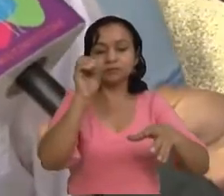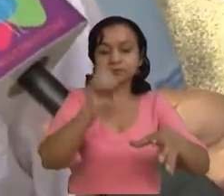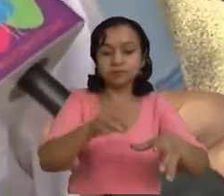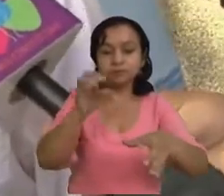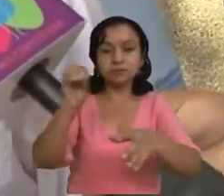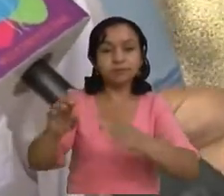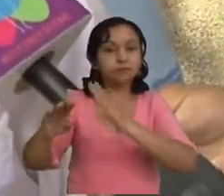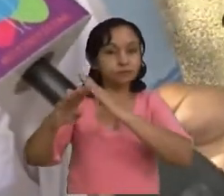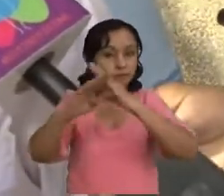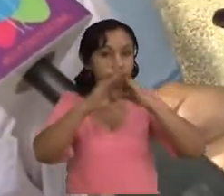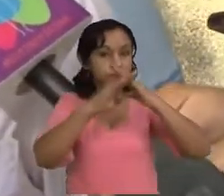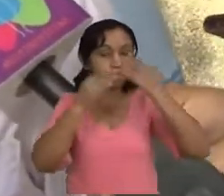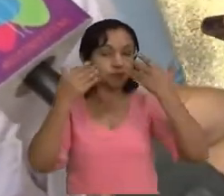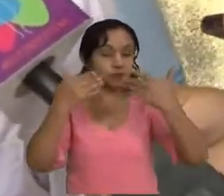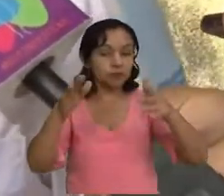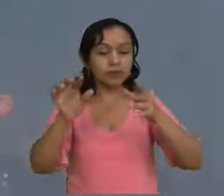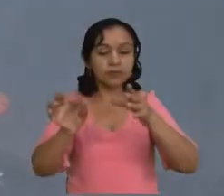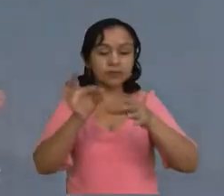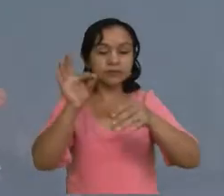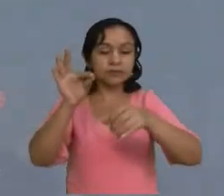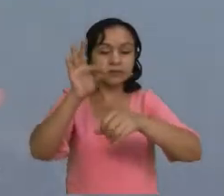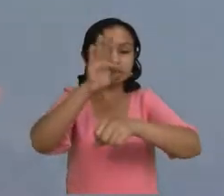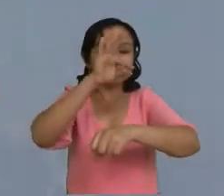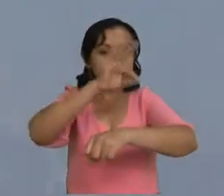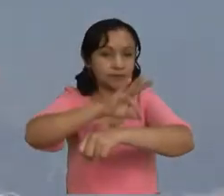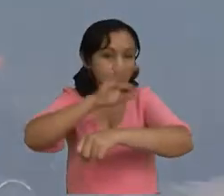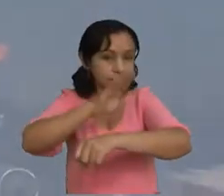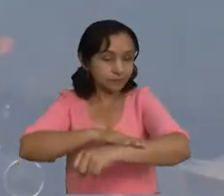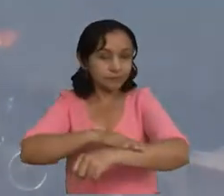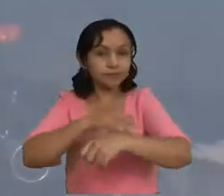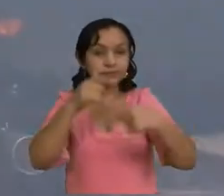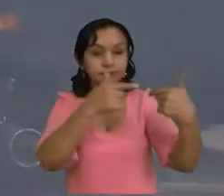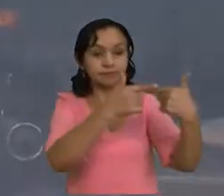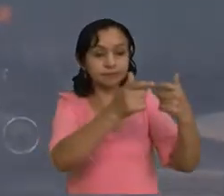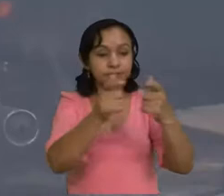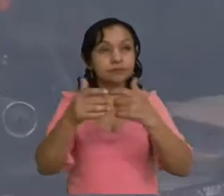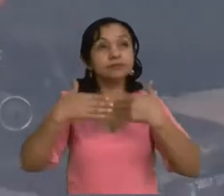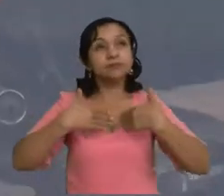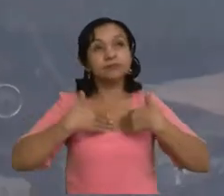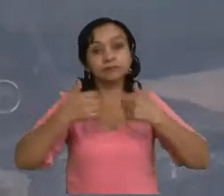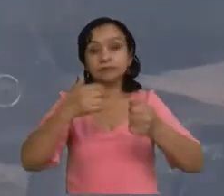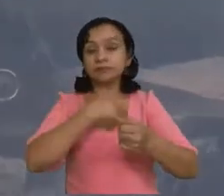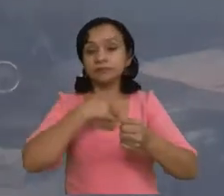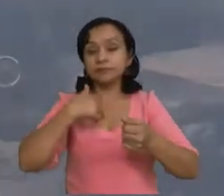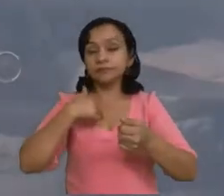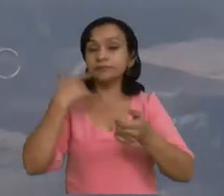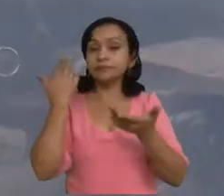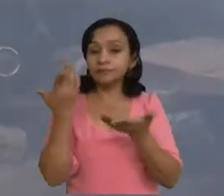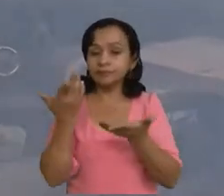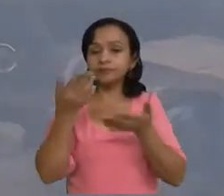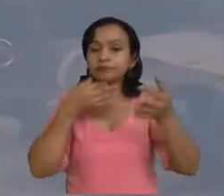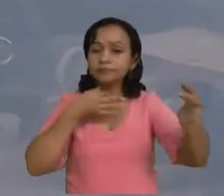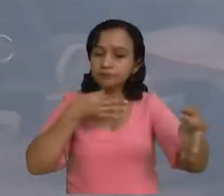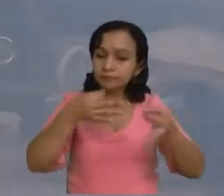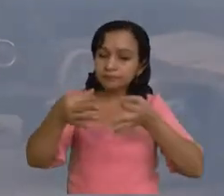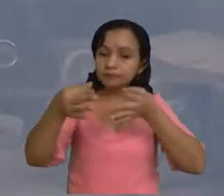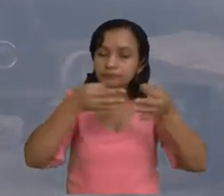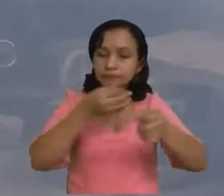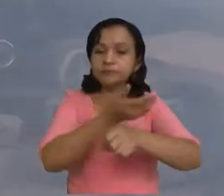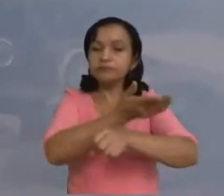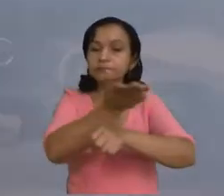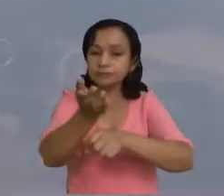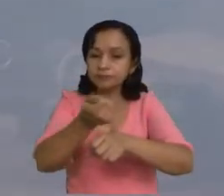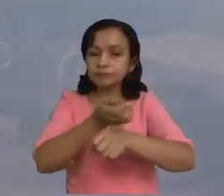para prevenir cualquier criadero de mosquito. Los brigadistas de la salud también realizan jornadas de concientización casa a